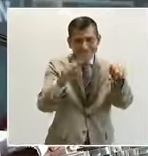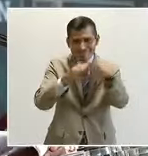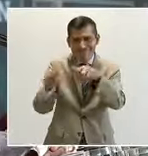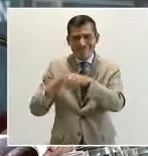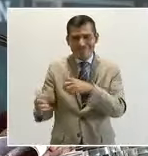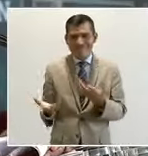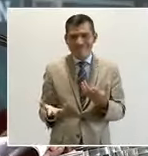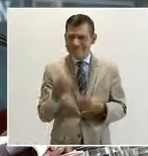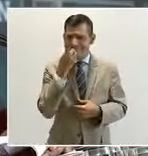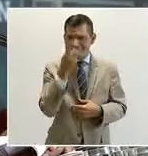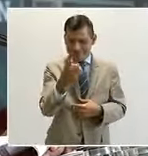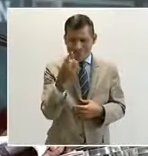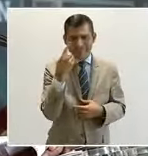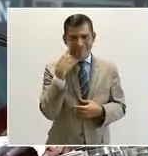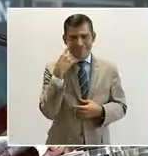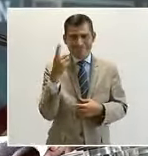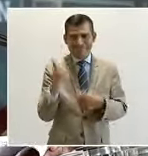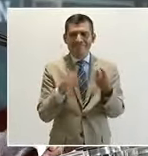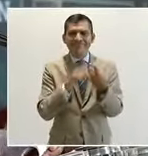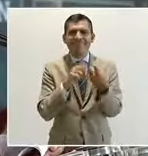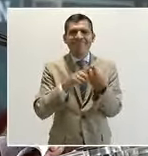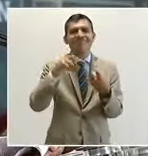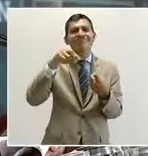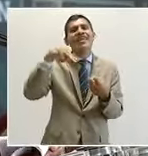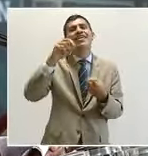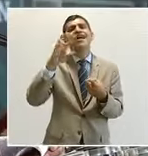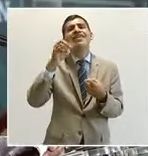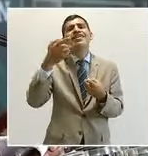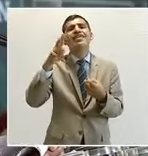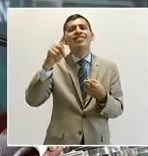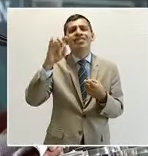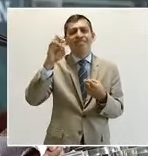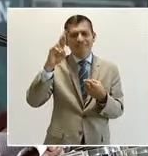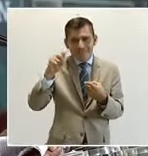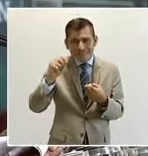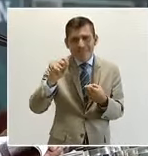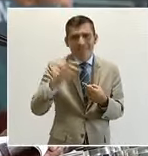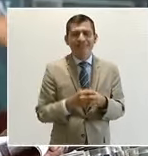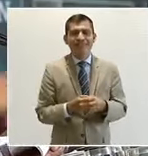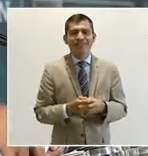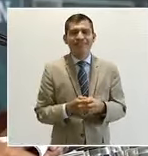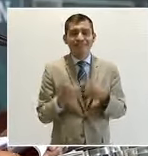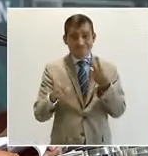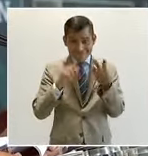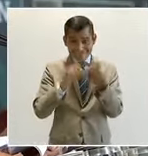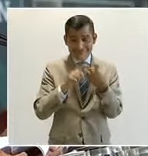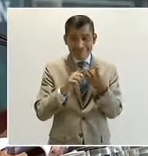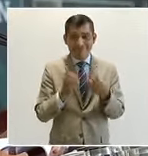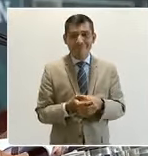los puedo describir es Nayarit es